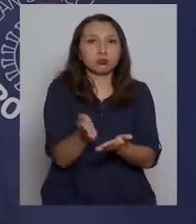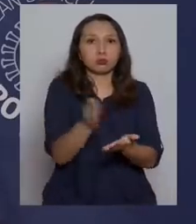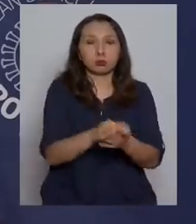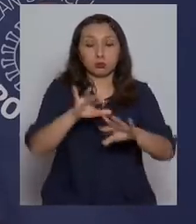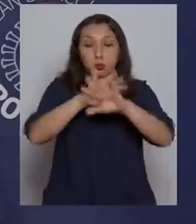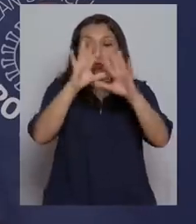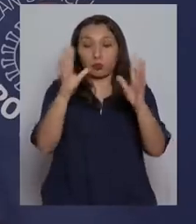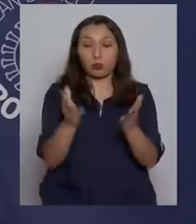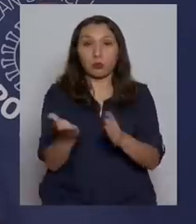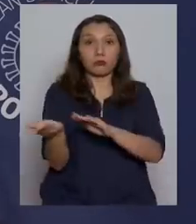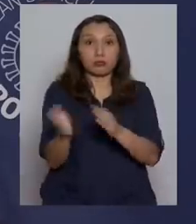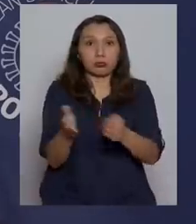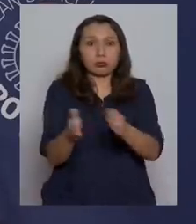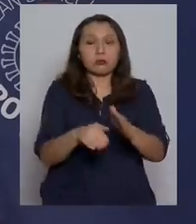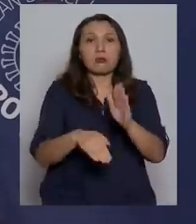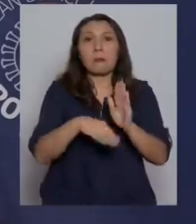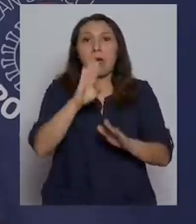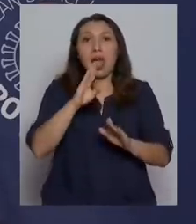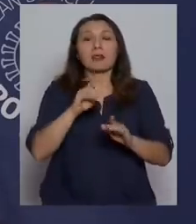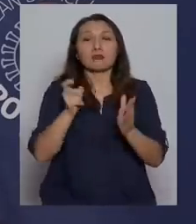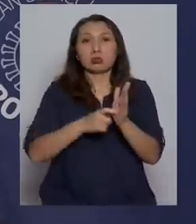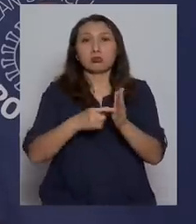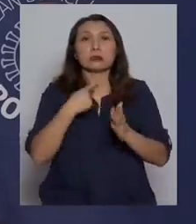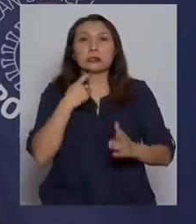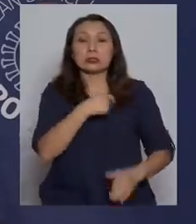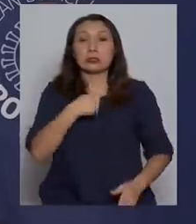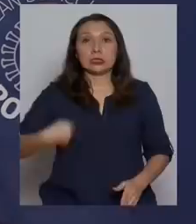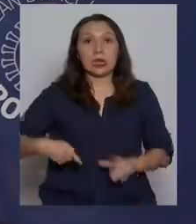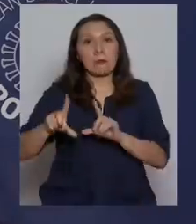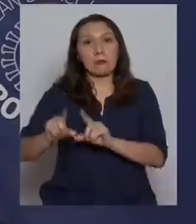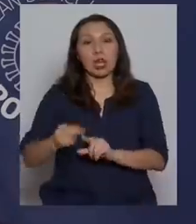en el mundo, incluso mayor que China,